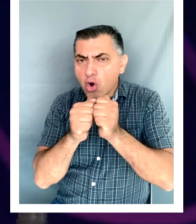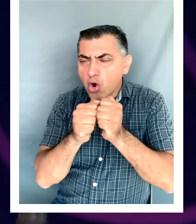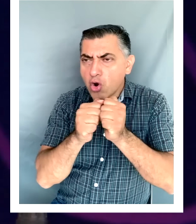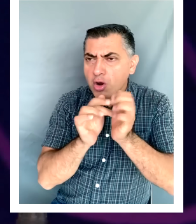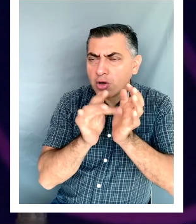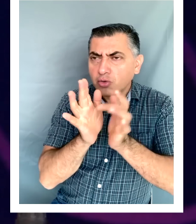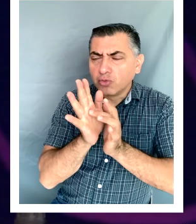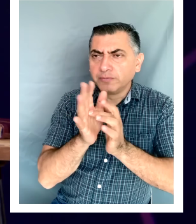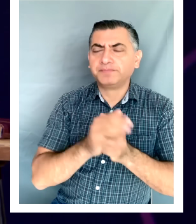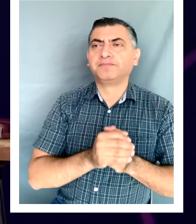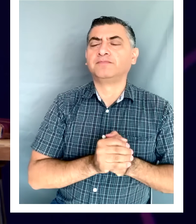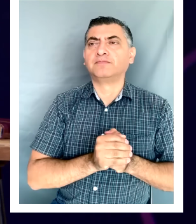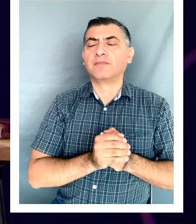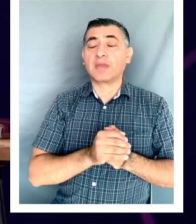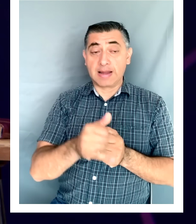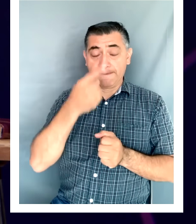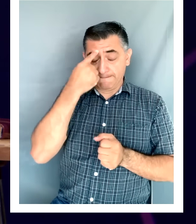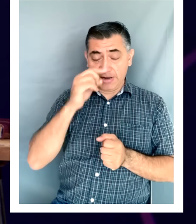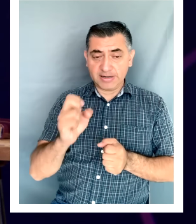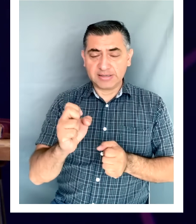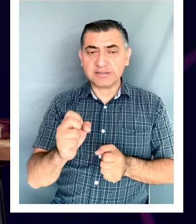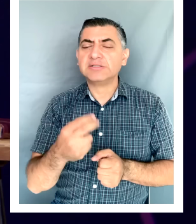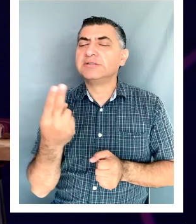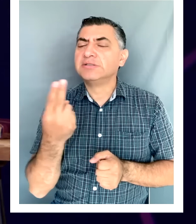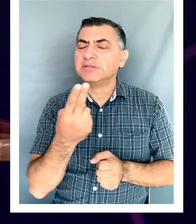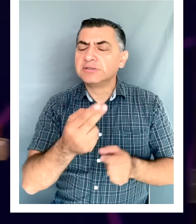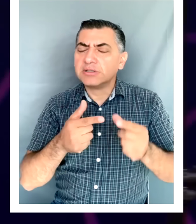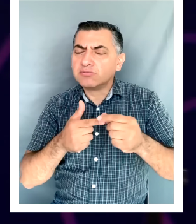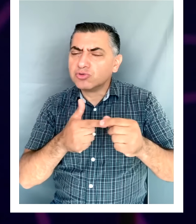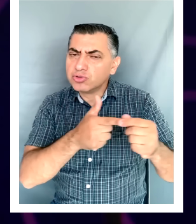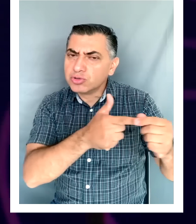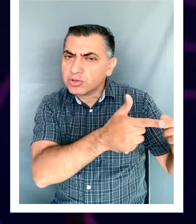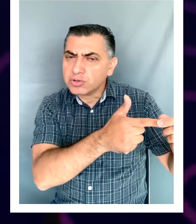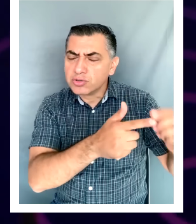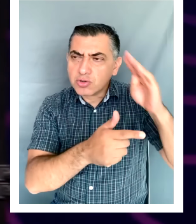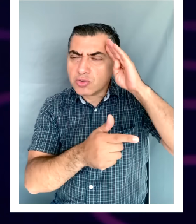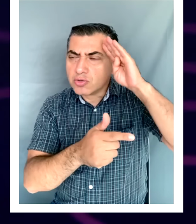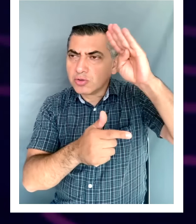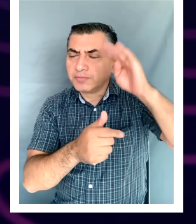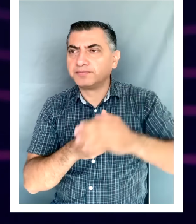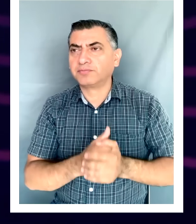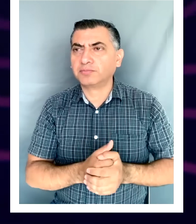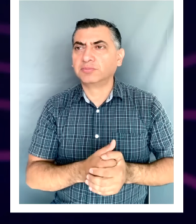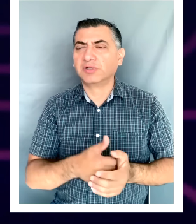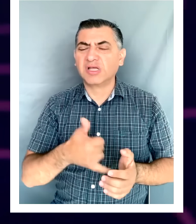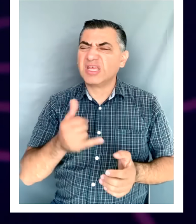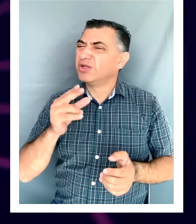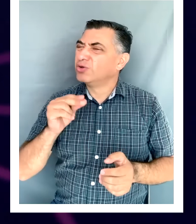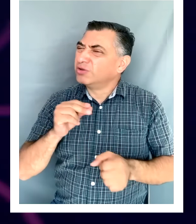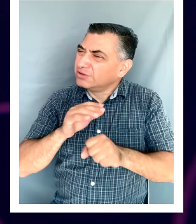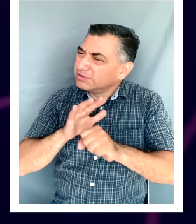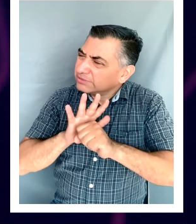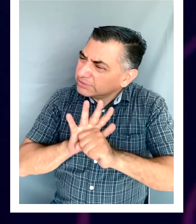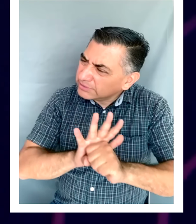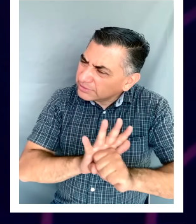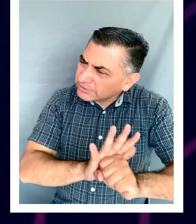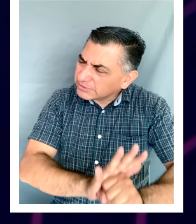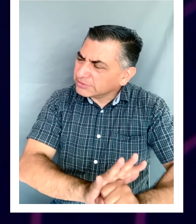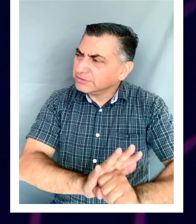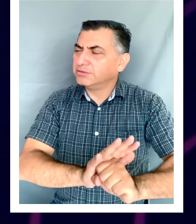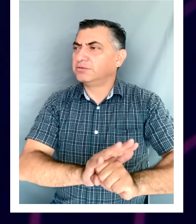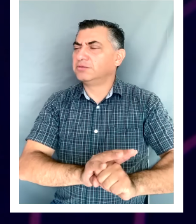Jesús y para eso se requiere entonces la dirección del señor y tampoco implica que tengas que forzarlos a